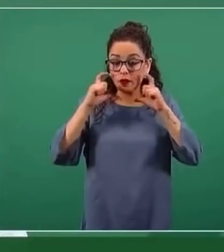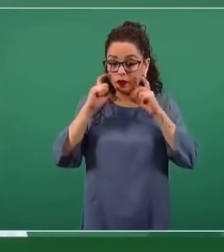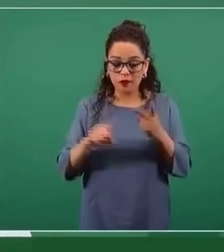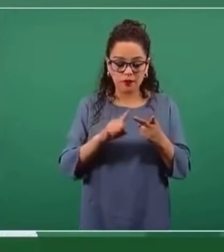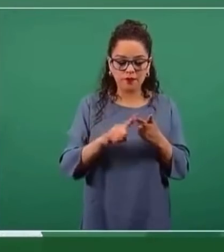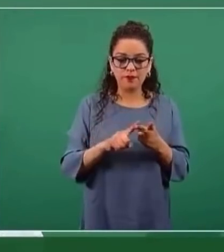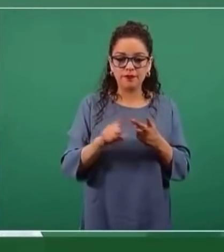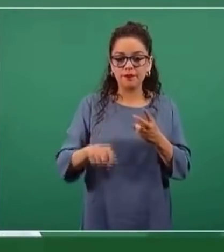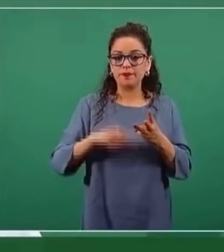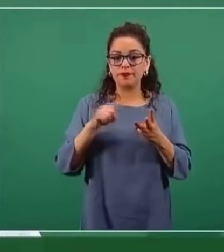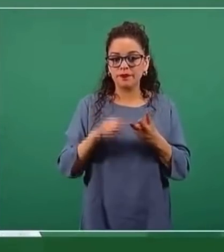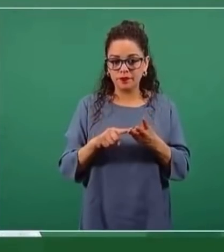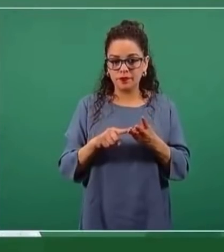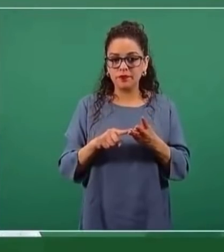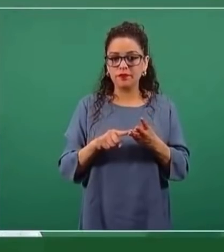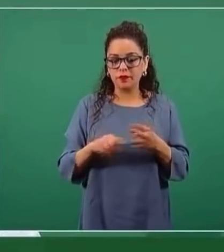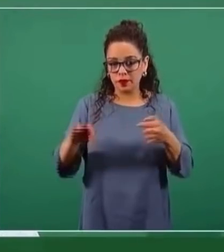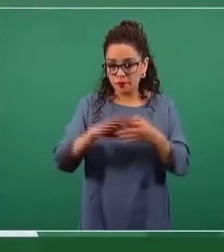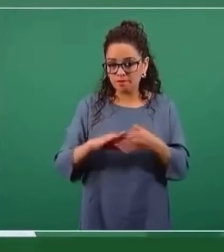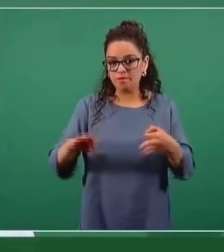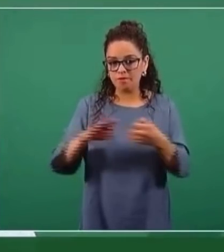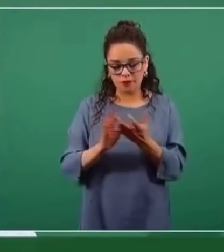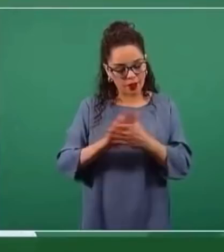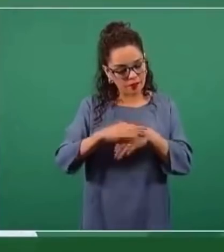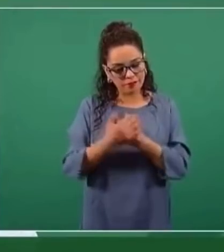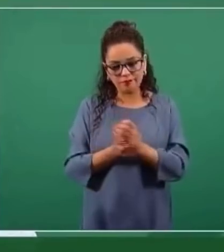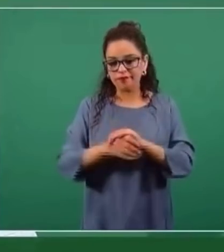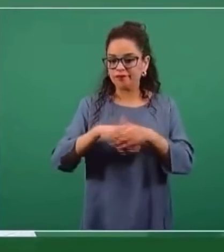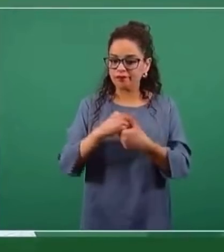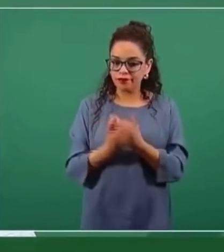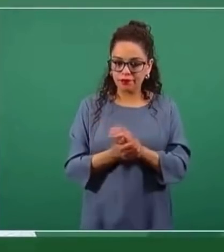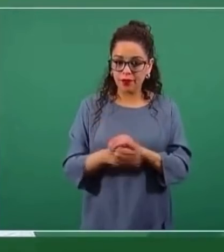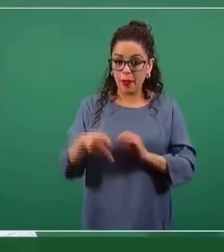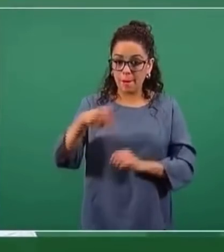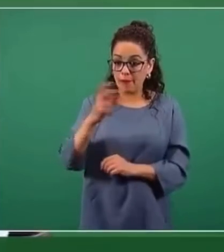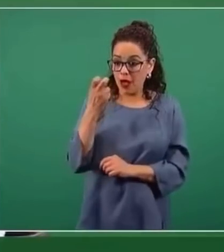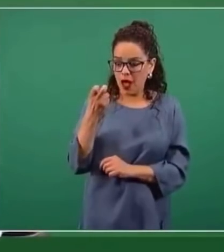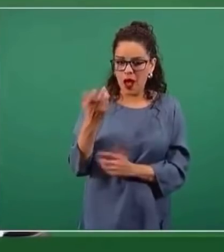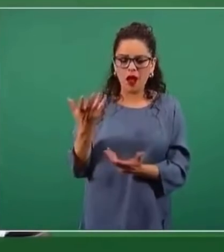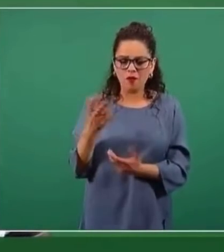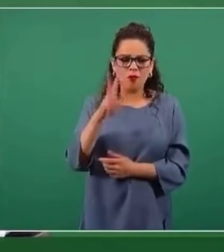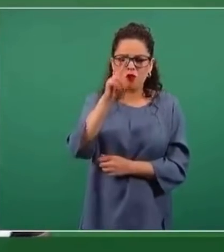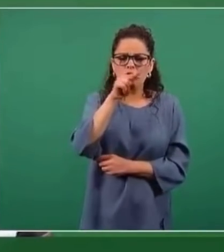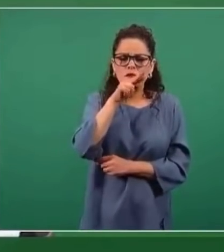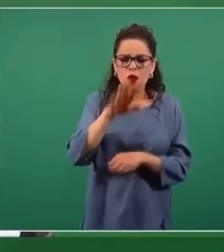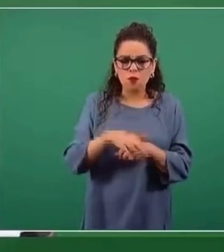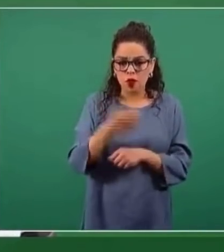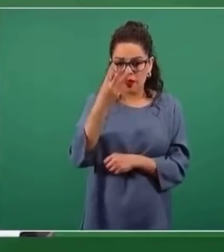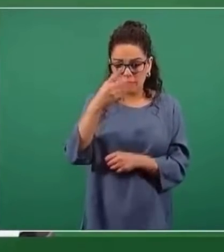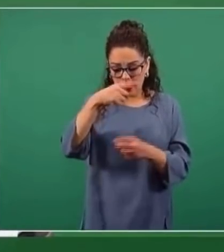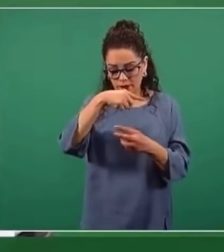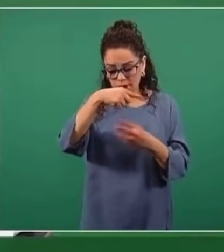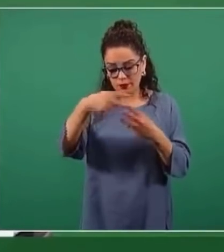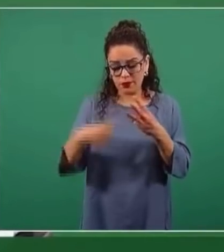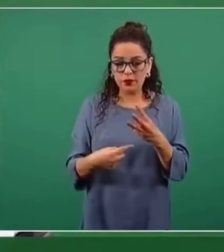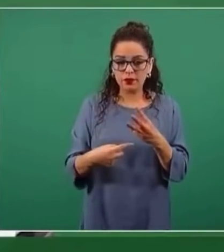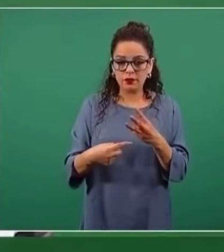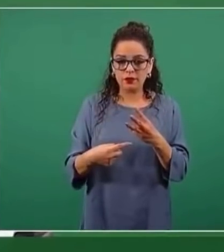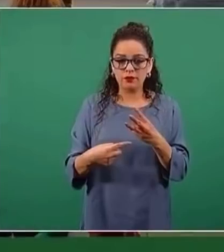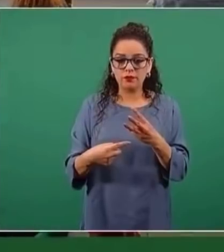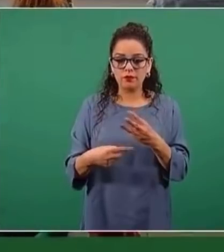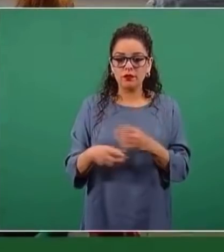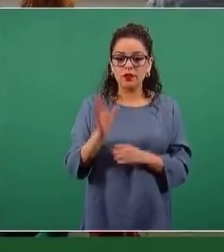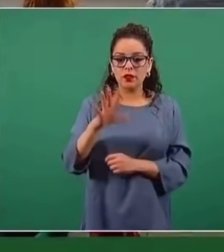a destacar la higiene constante de manos. Pero no te preocupes, porque estos tres elementos están integrados